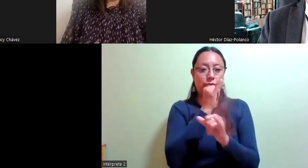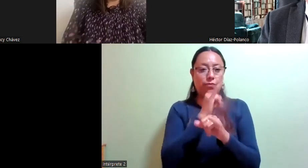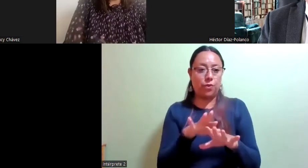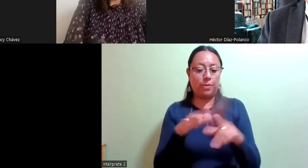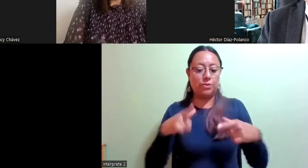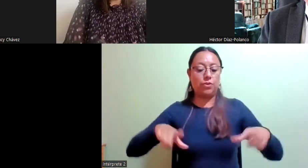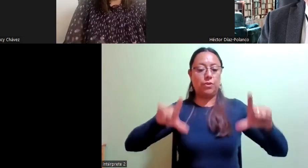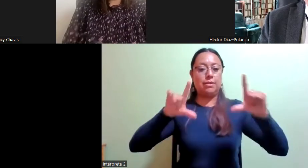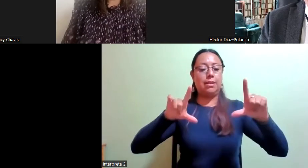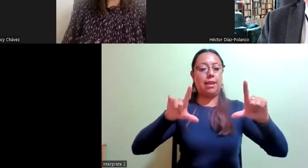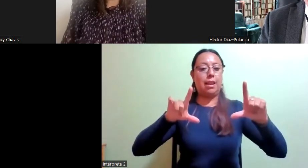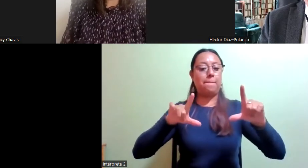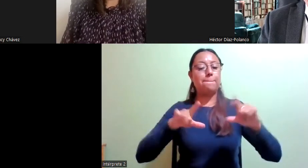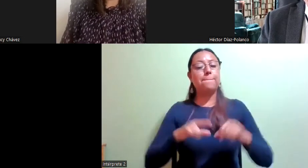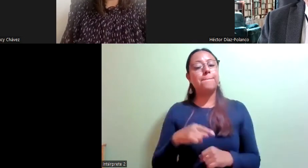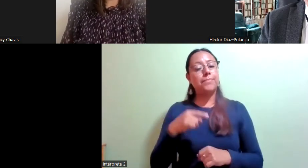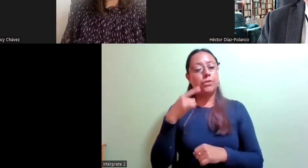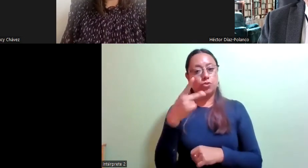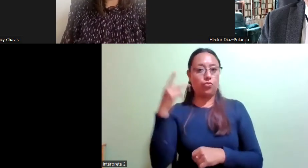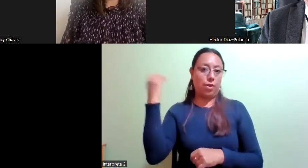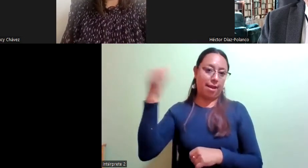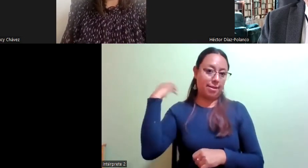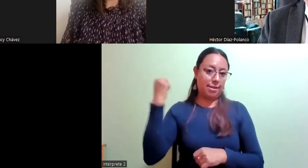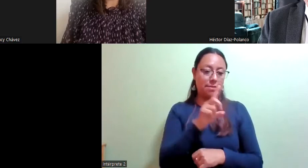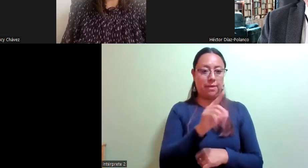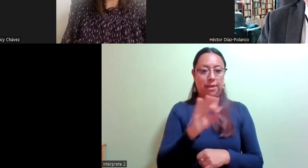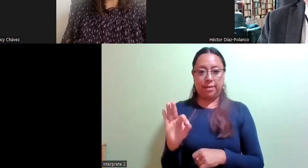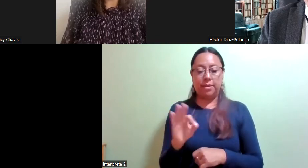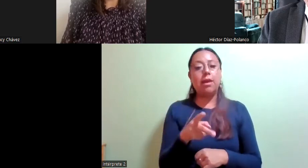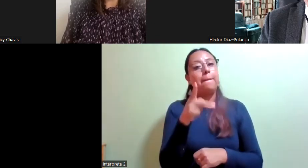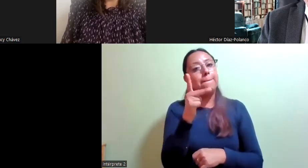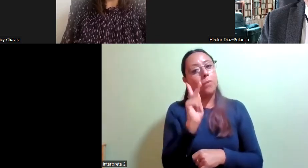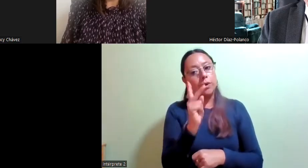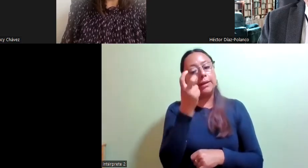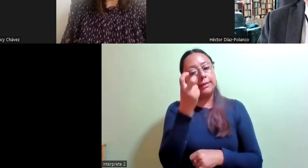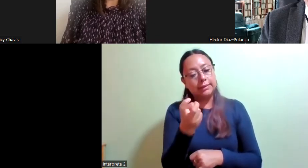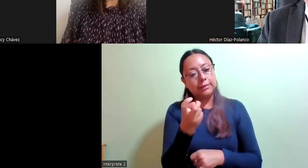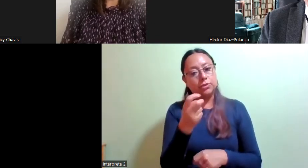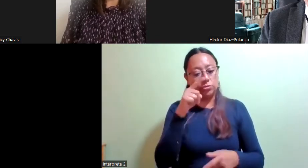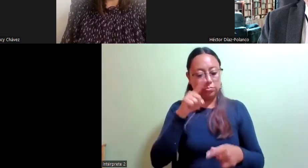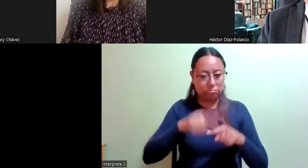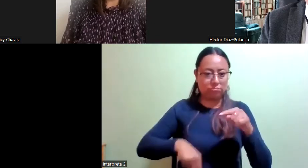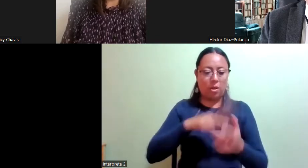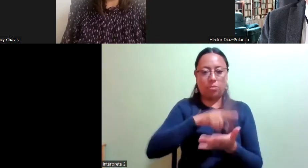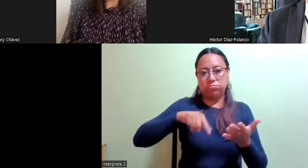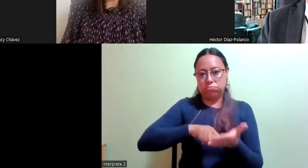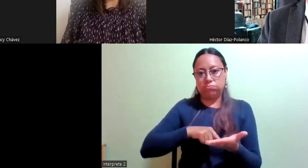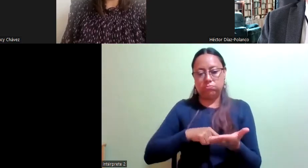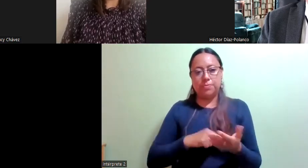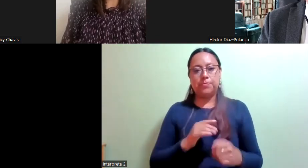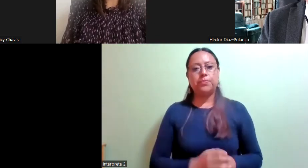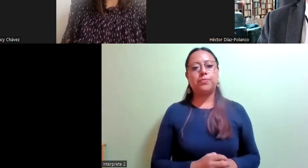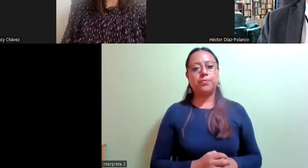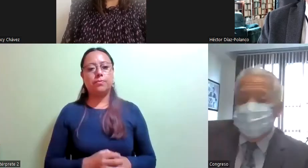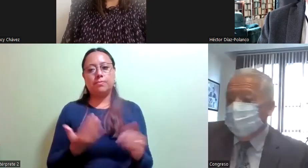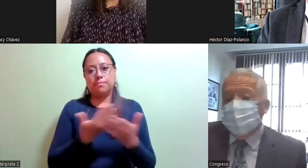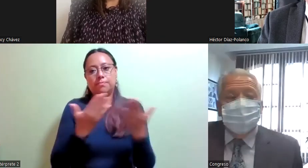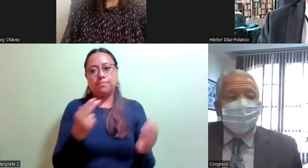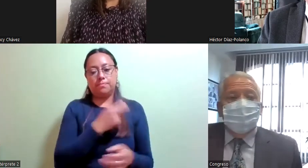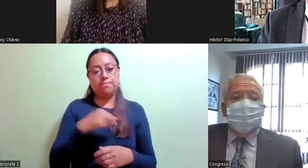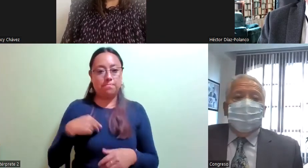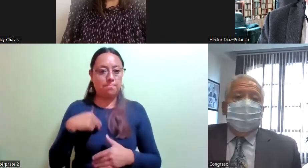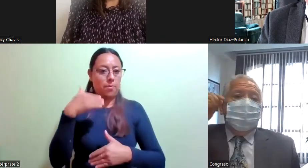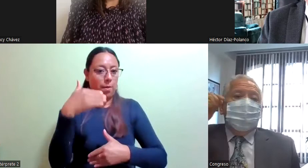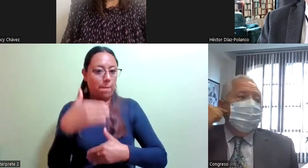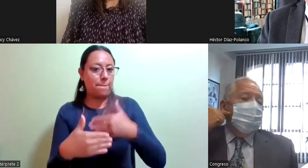Asamblea, pero justamente ese es el motivo por el cual se requiere de nuevo, se revoca la respuesta y entonces no vamos a avanzar en